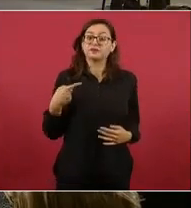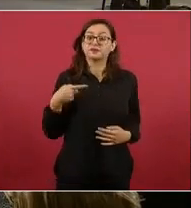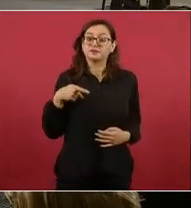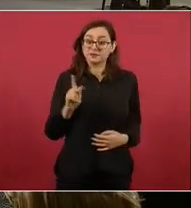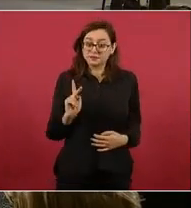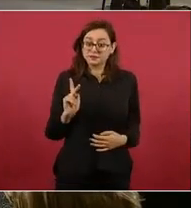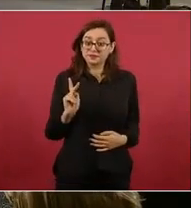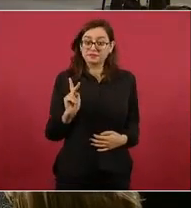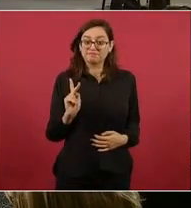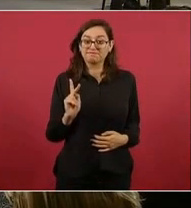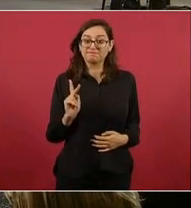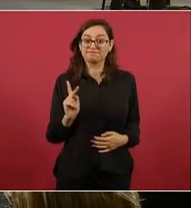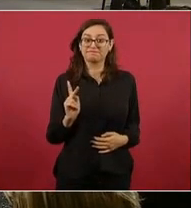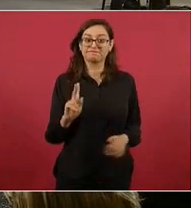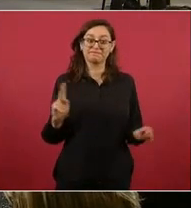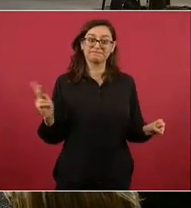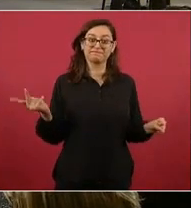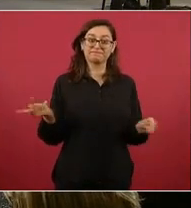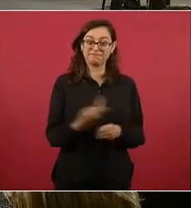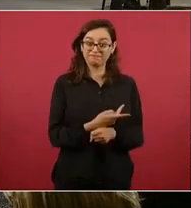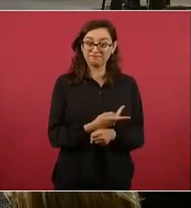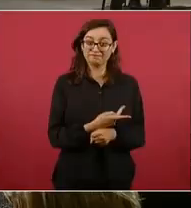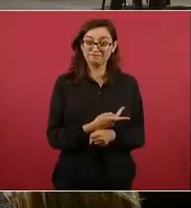los conservadores